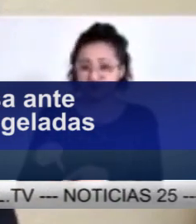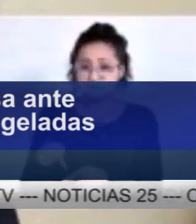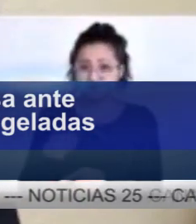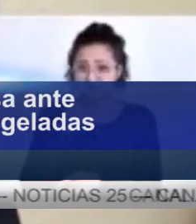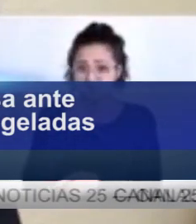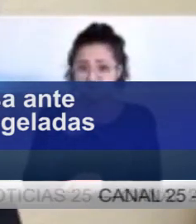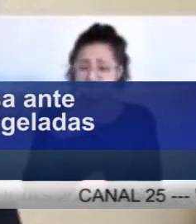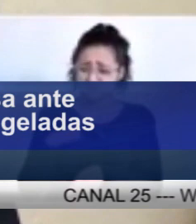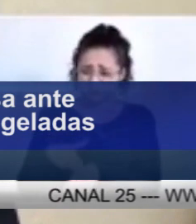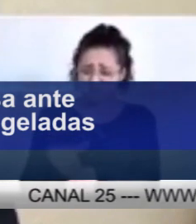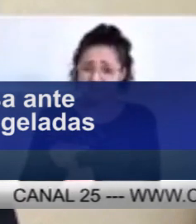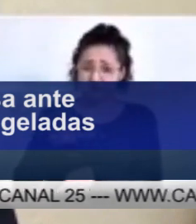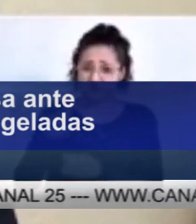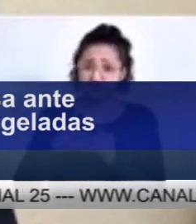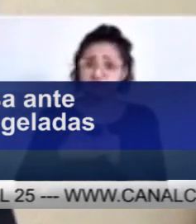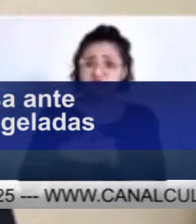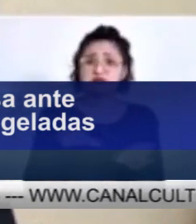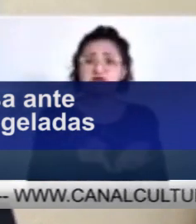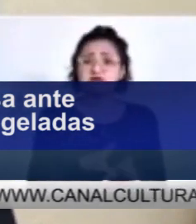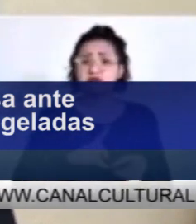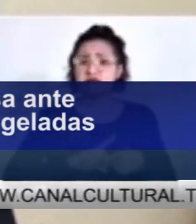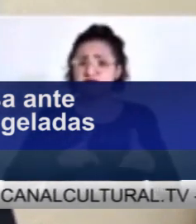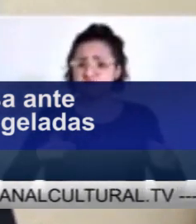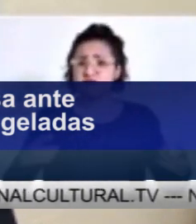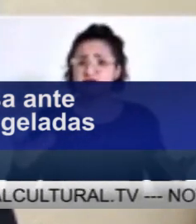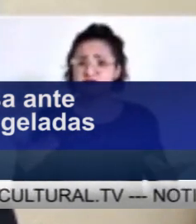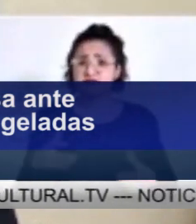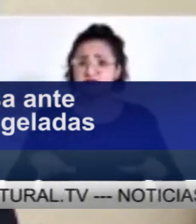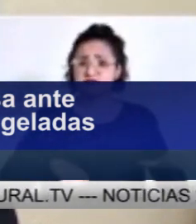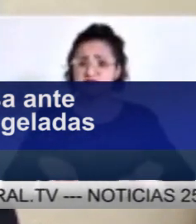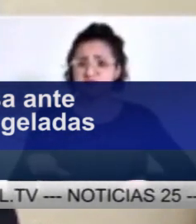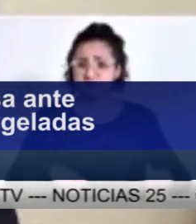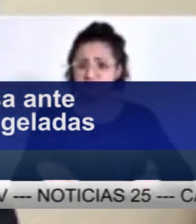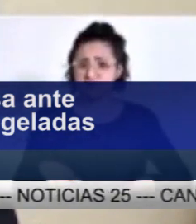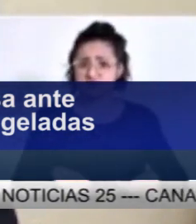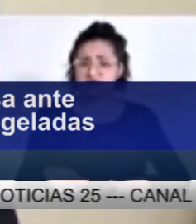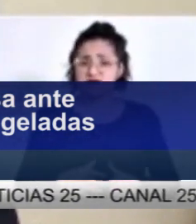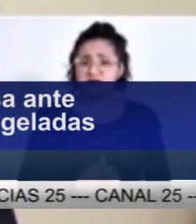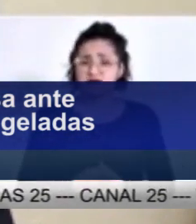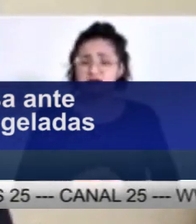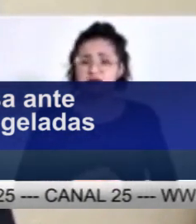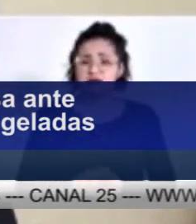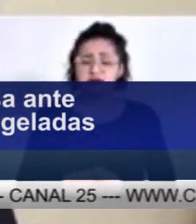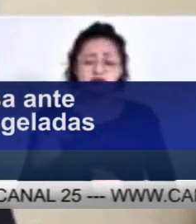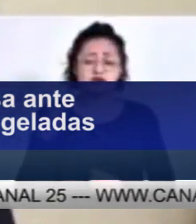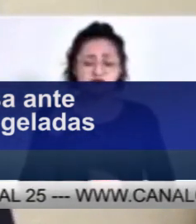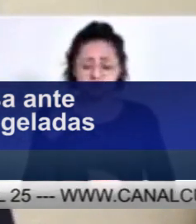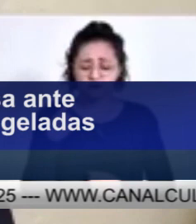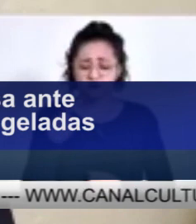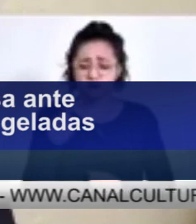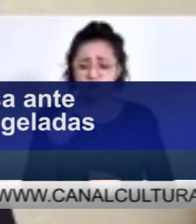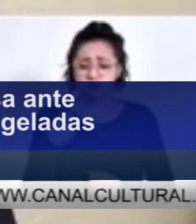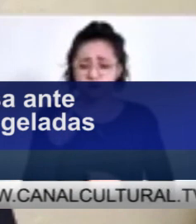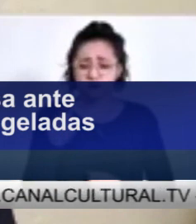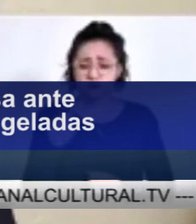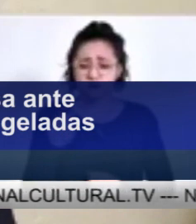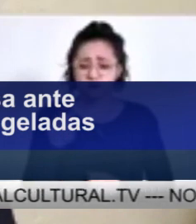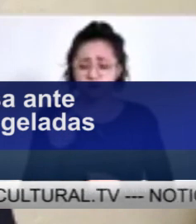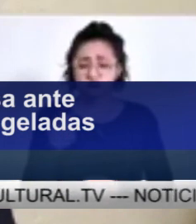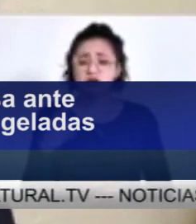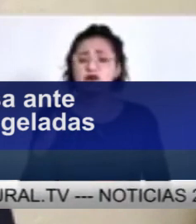cierto y lo sabemos es un asunto federal no estatal yo solamente exhortaría